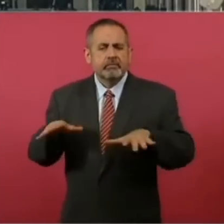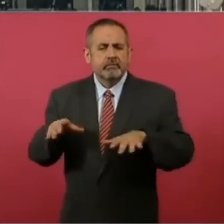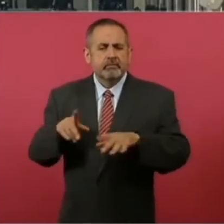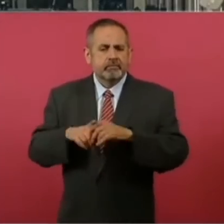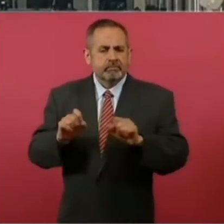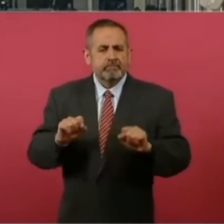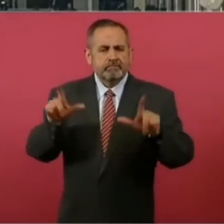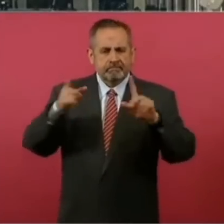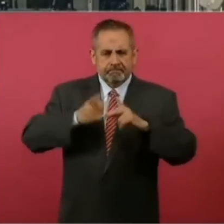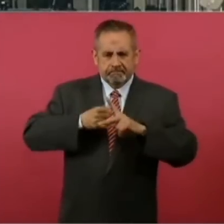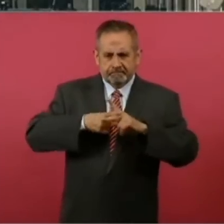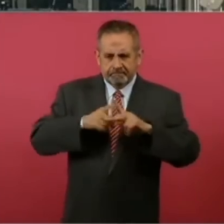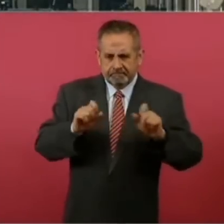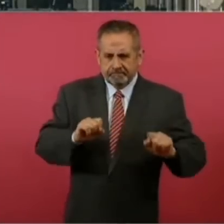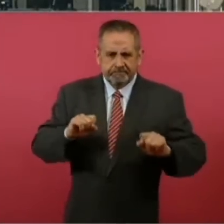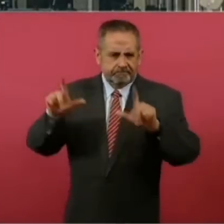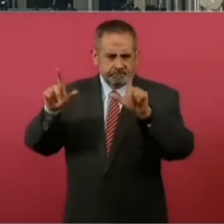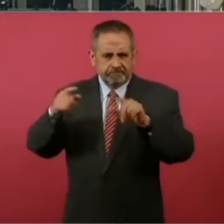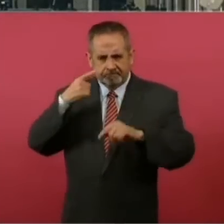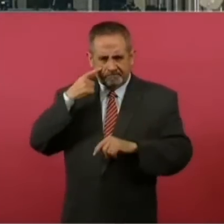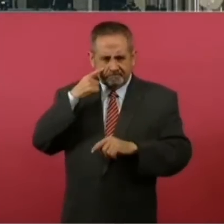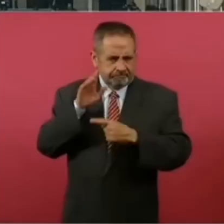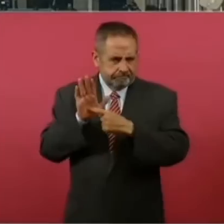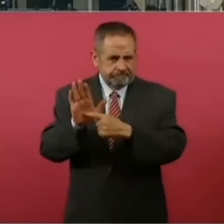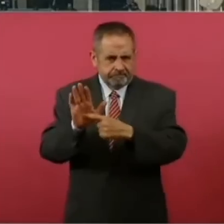y una gráfica.